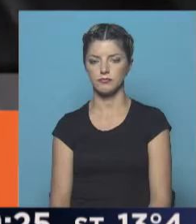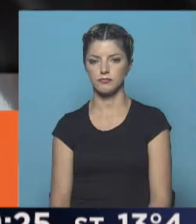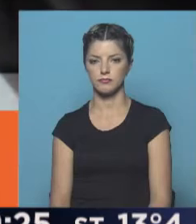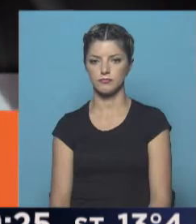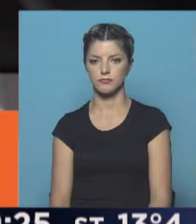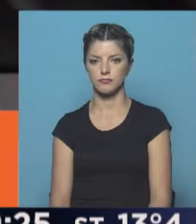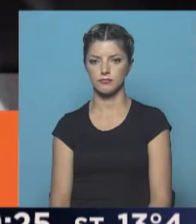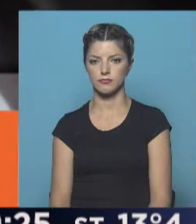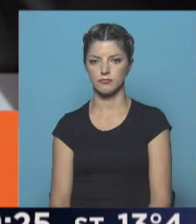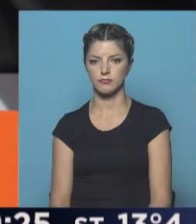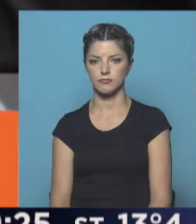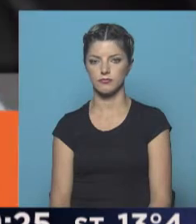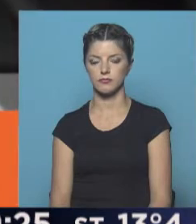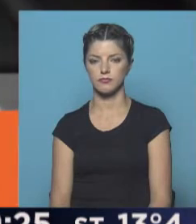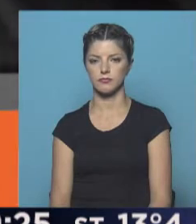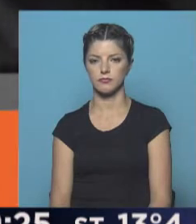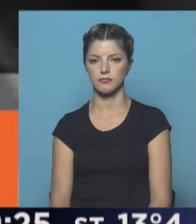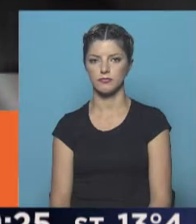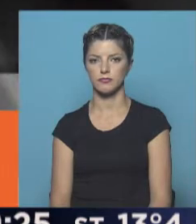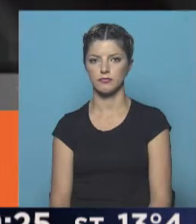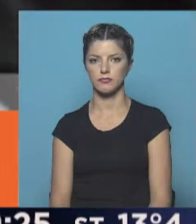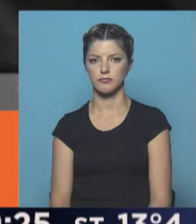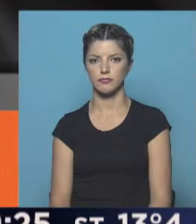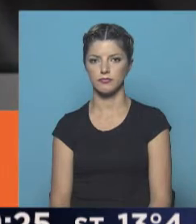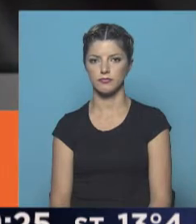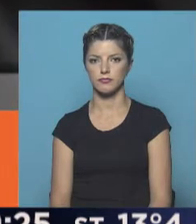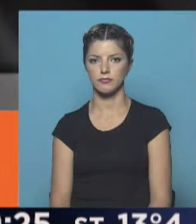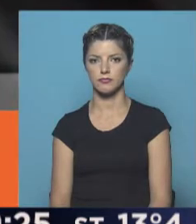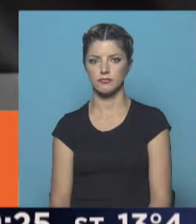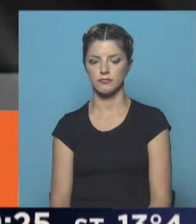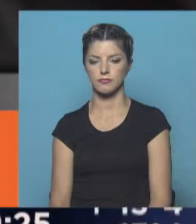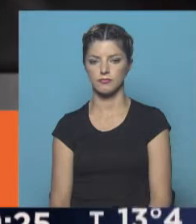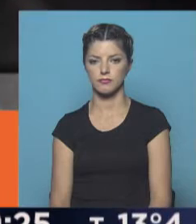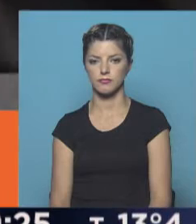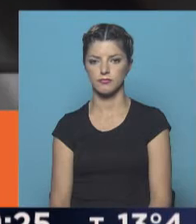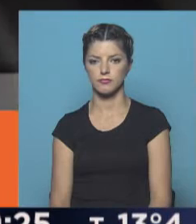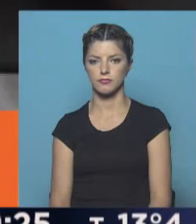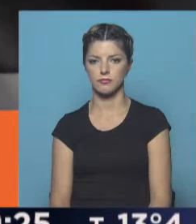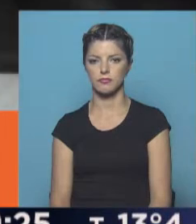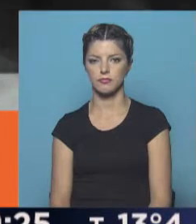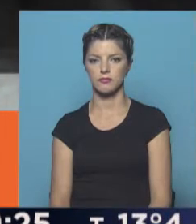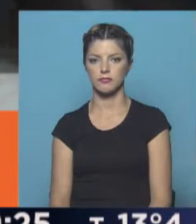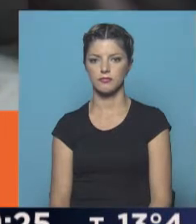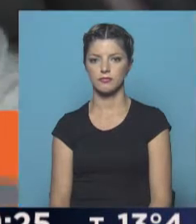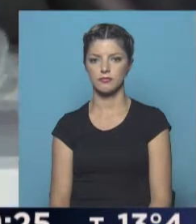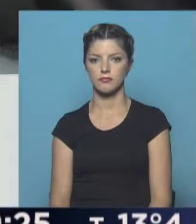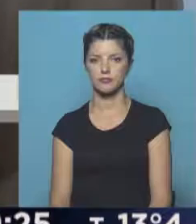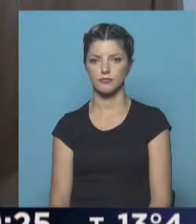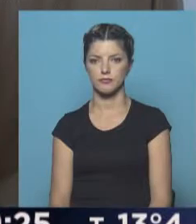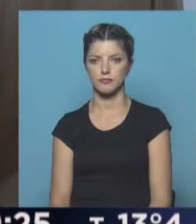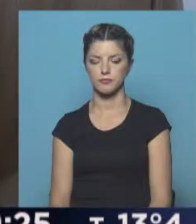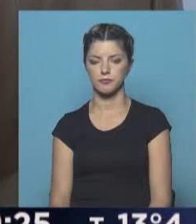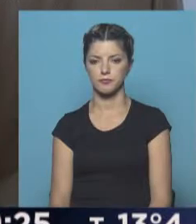decidió ayer que por el monto de la pena y las actividades, etcétera, se dispuso la detención.